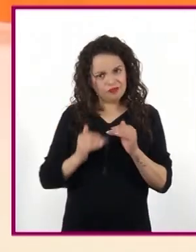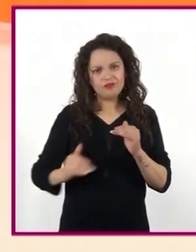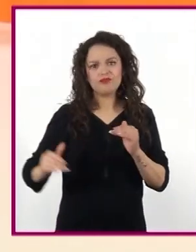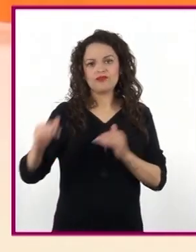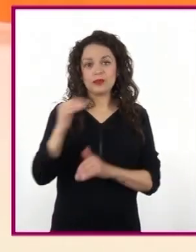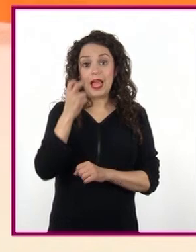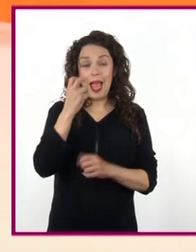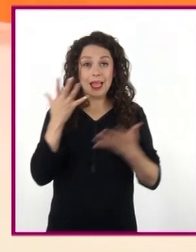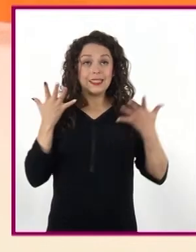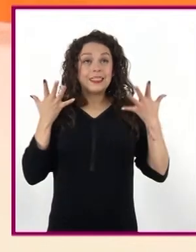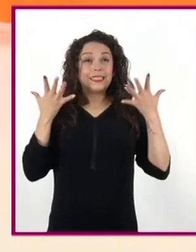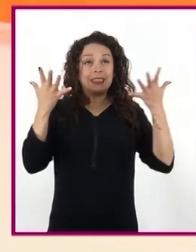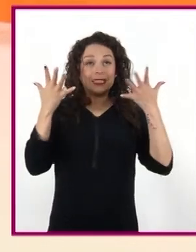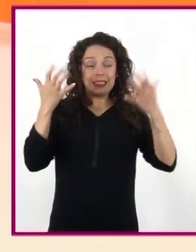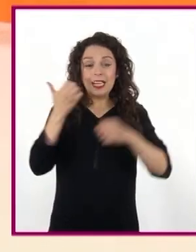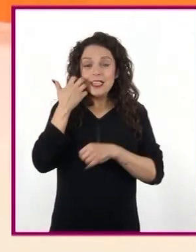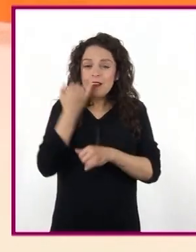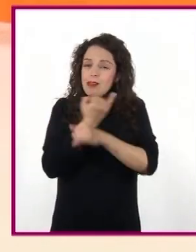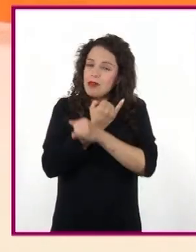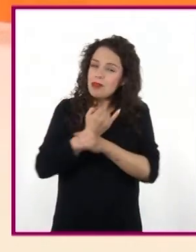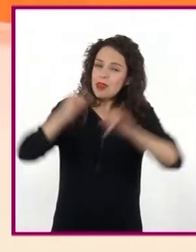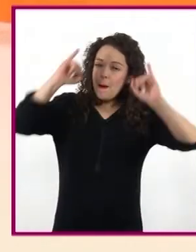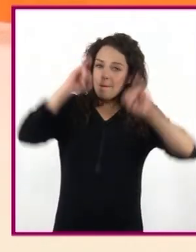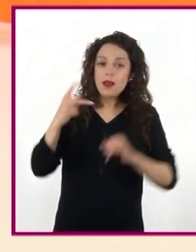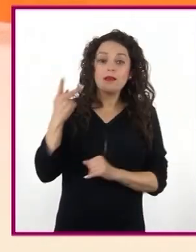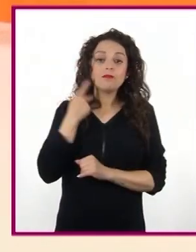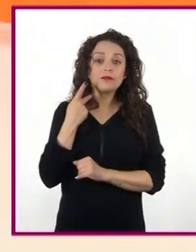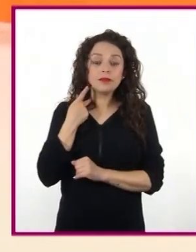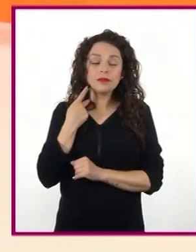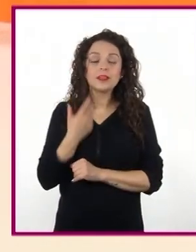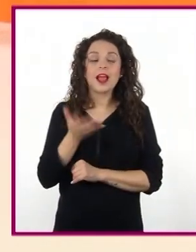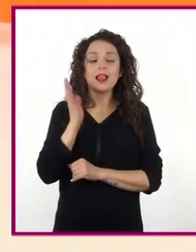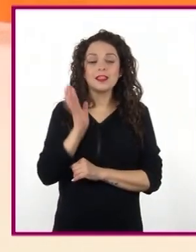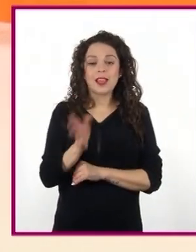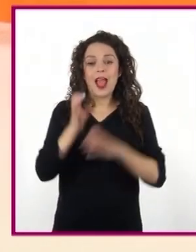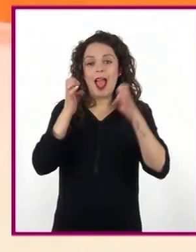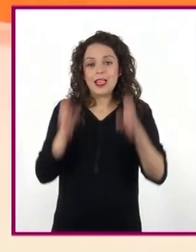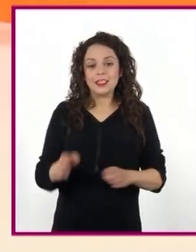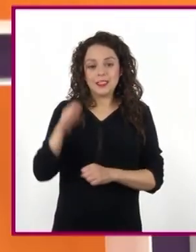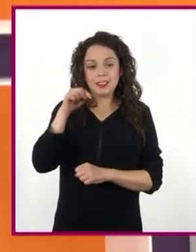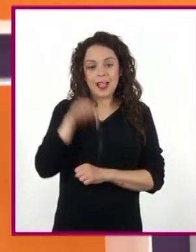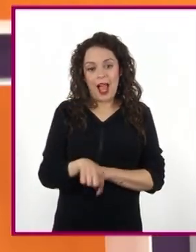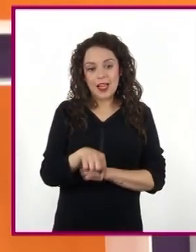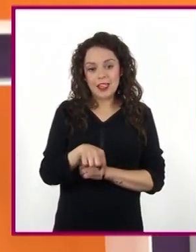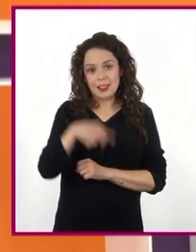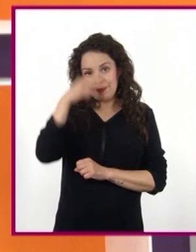de independencia política ya había germinado en la Nueva España.